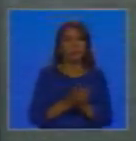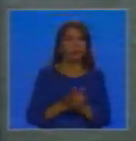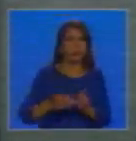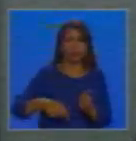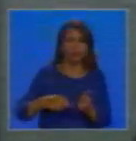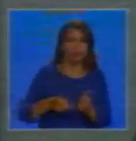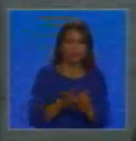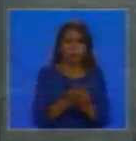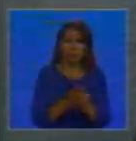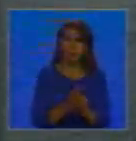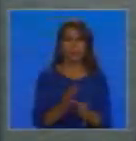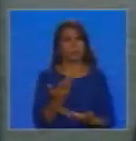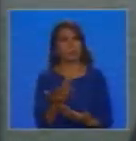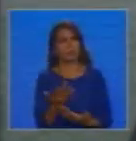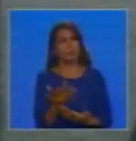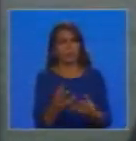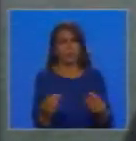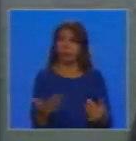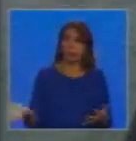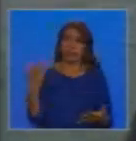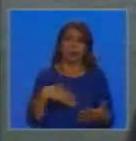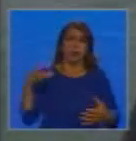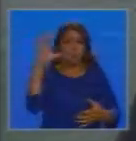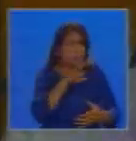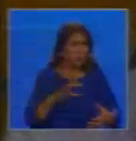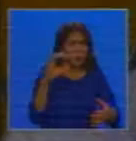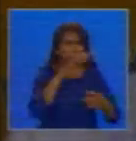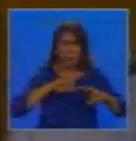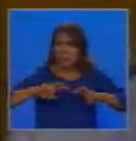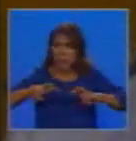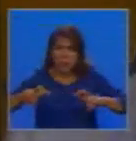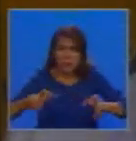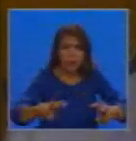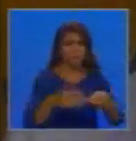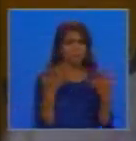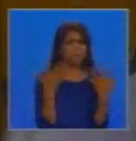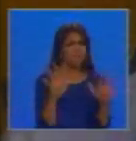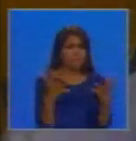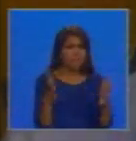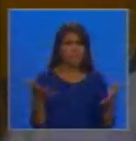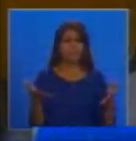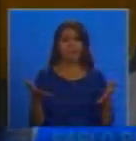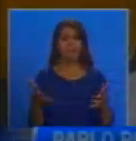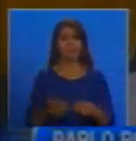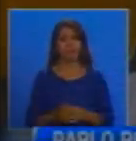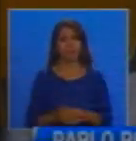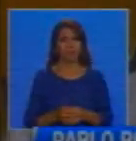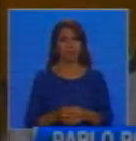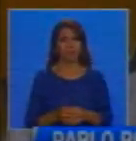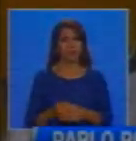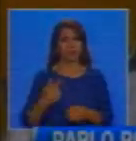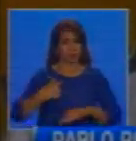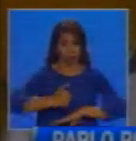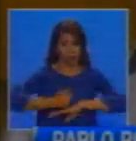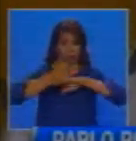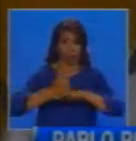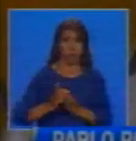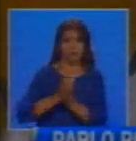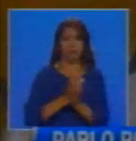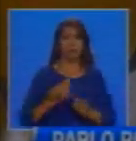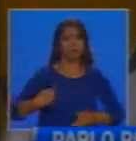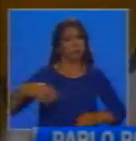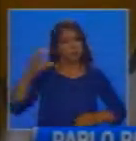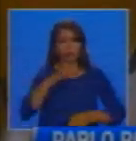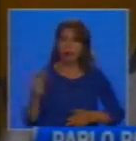de ellos. Le buscaron, pero no encontraban nada. La autoridad marítima estableció el procedimiento de búsqueda y rescate y todos los medios de la